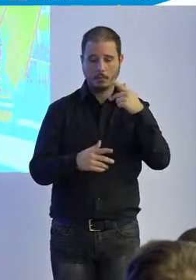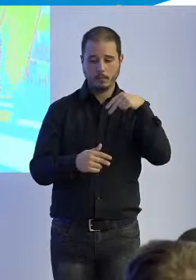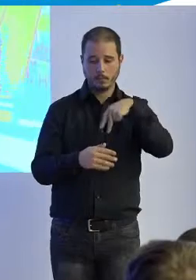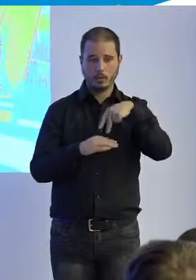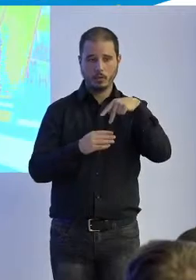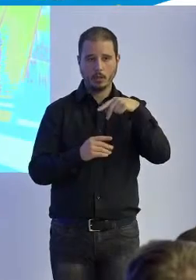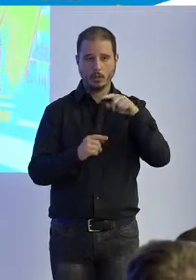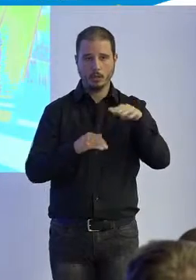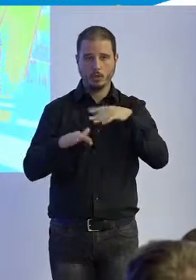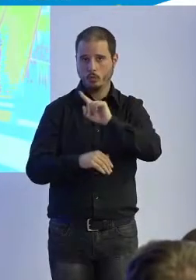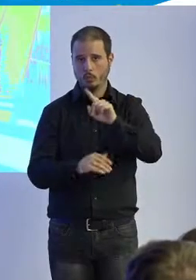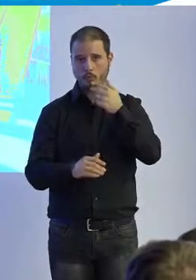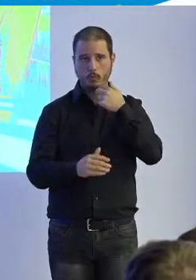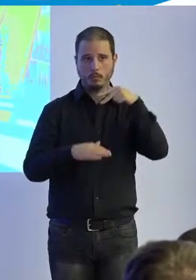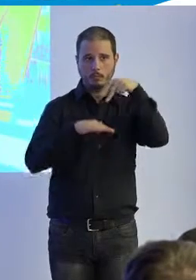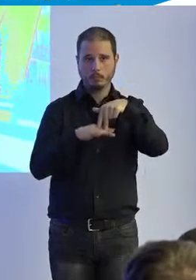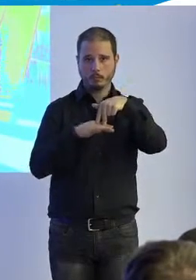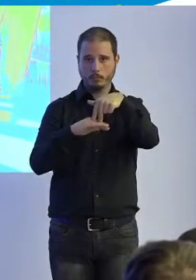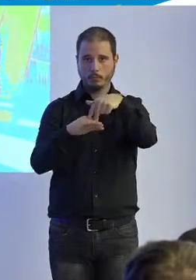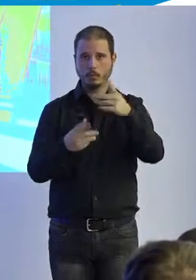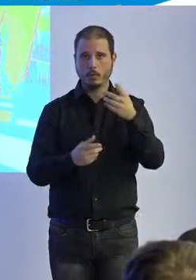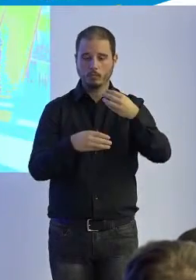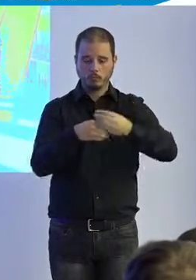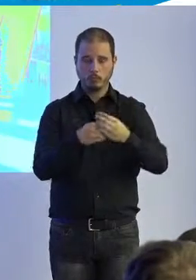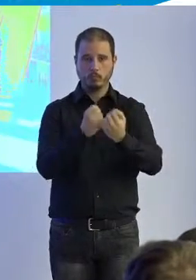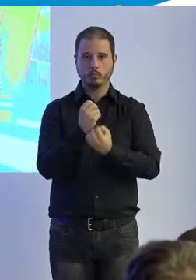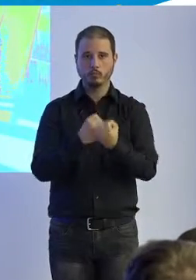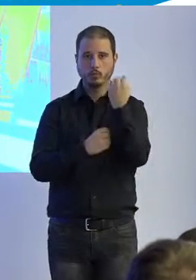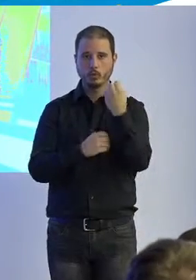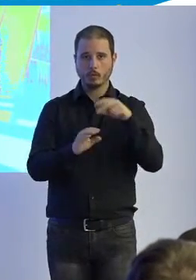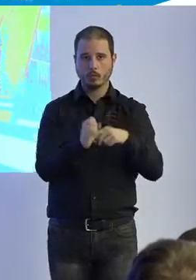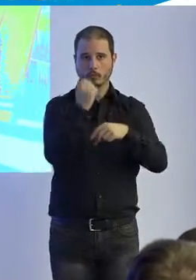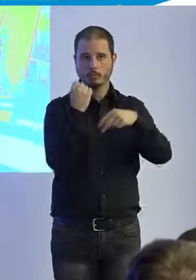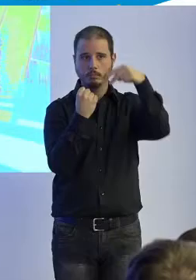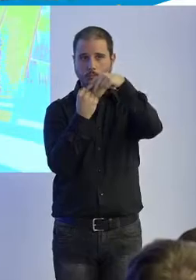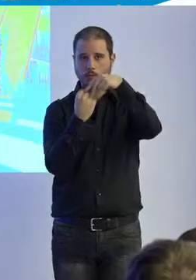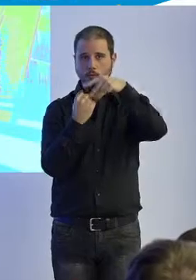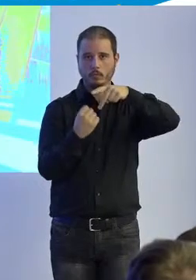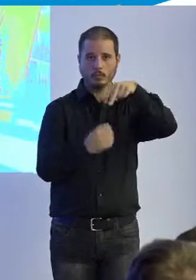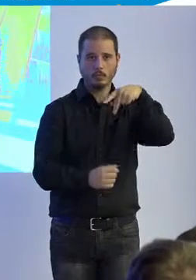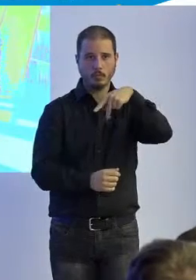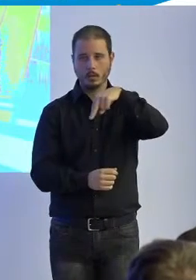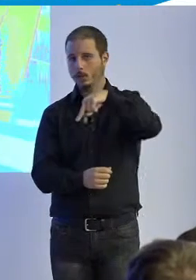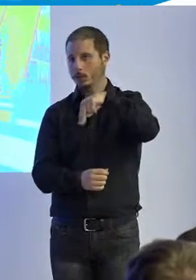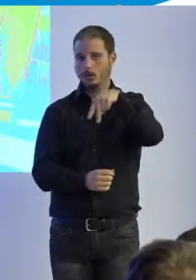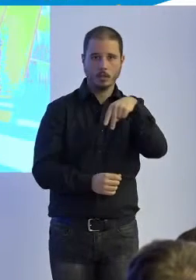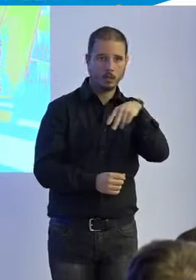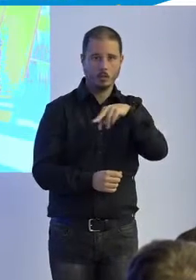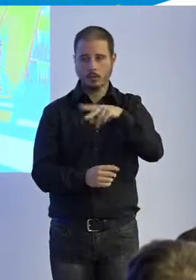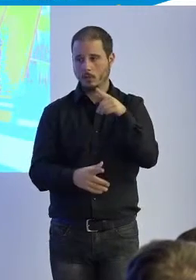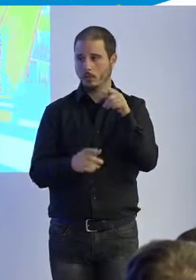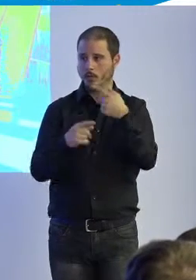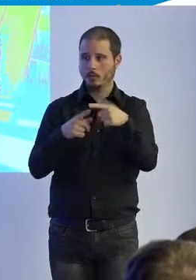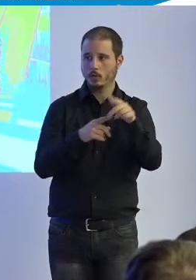Entonces es un videojuego donde tú tienes un torreón, la plataforma va subiendo y tú puedes, con los giros y con los distintos objetos, puedes